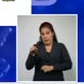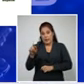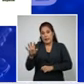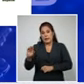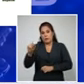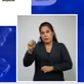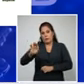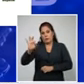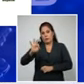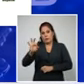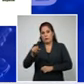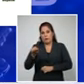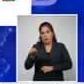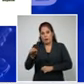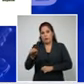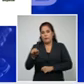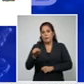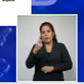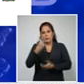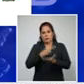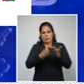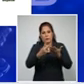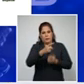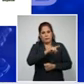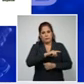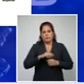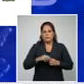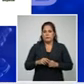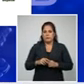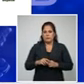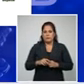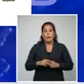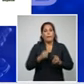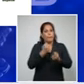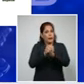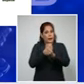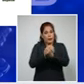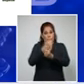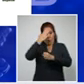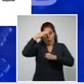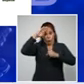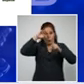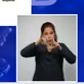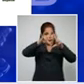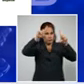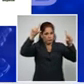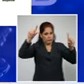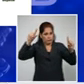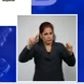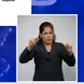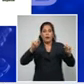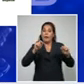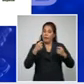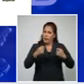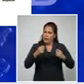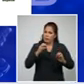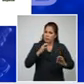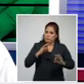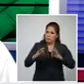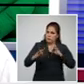Cuba en los últimos 15 días. Riesgo en toda Cuba, ahí muy elevado. Todas